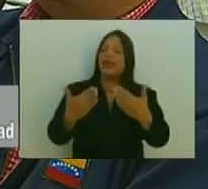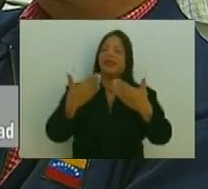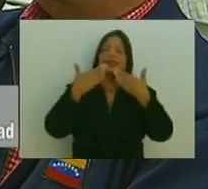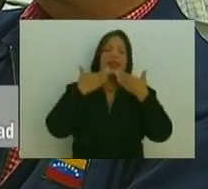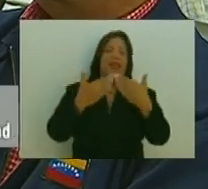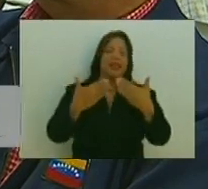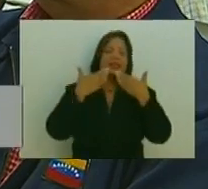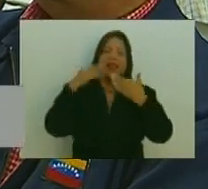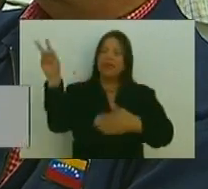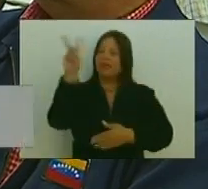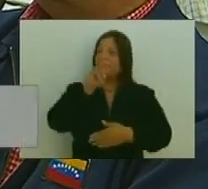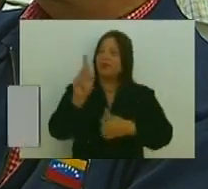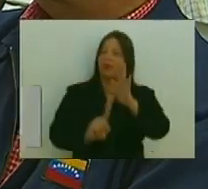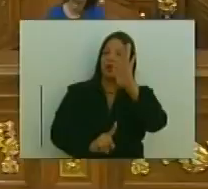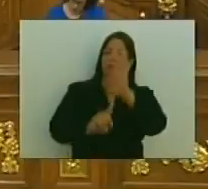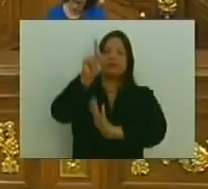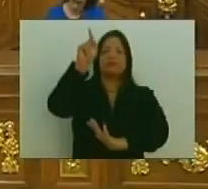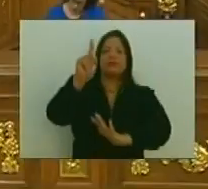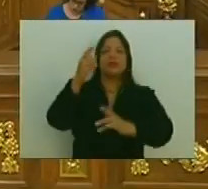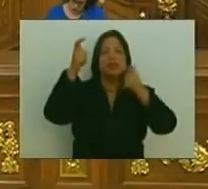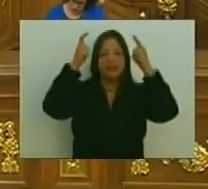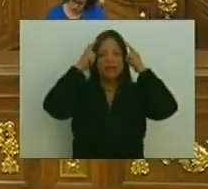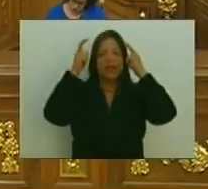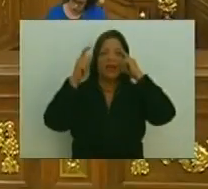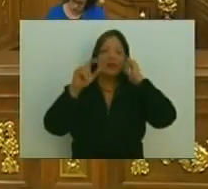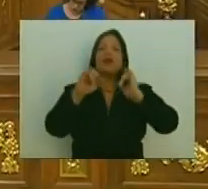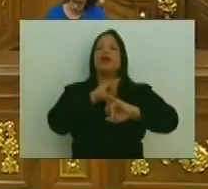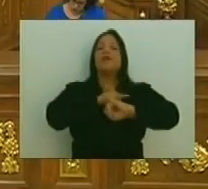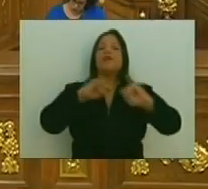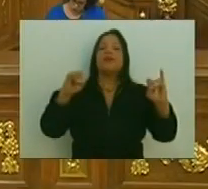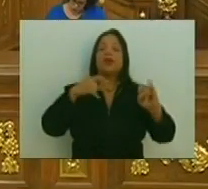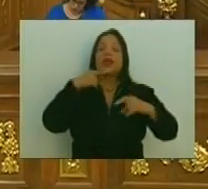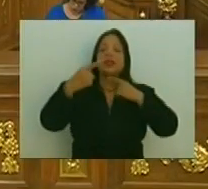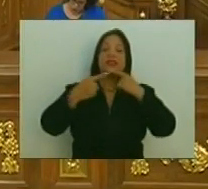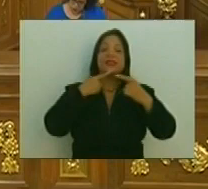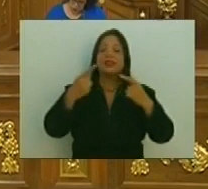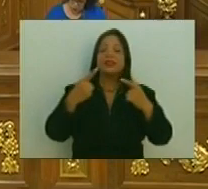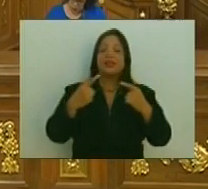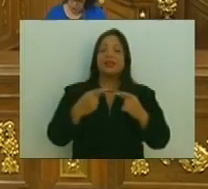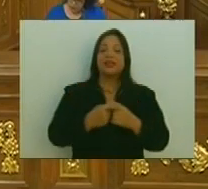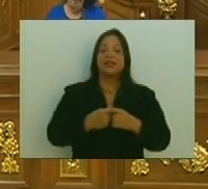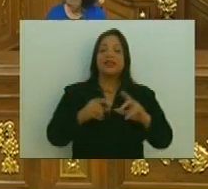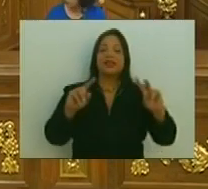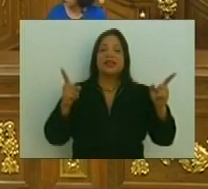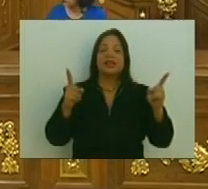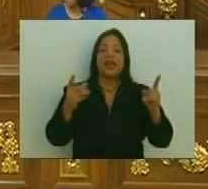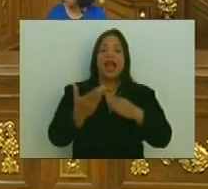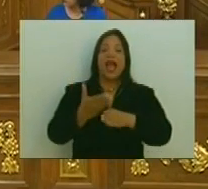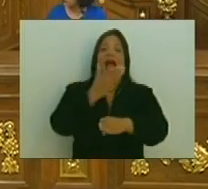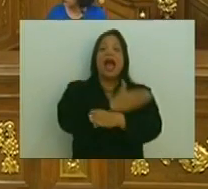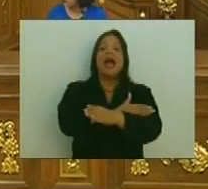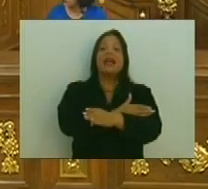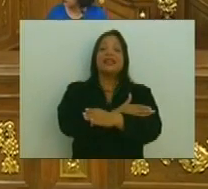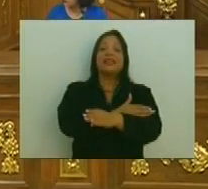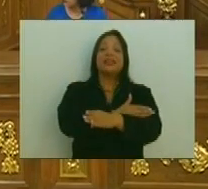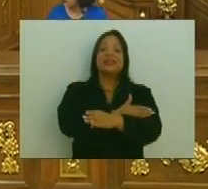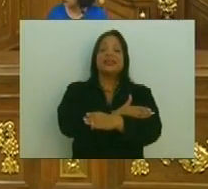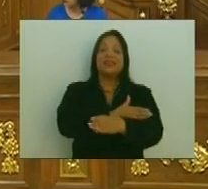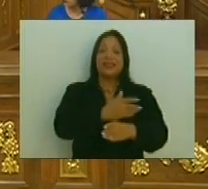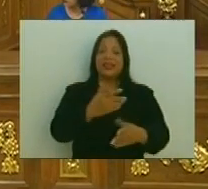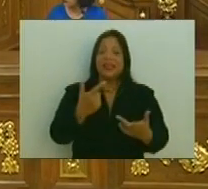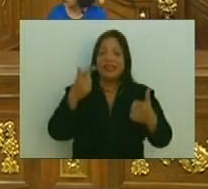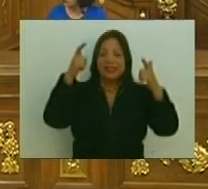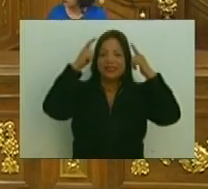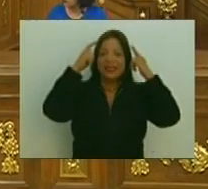tanto, tanto. Y es por eso que quiero cerrar mi intervención, porque a mí me correspondía antes de Chávez, ahora corresponderá a otro